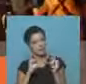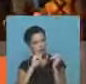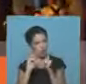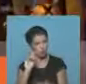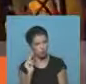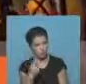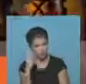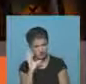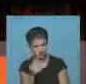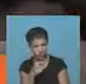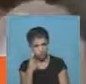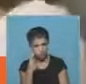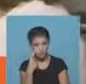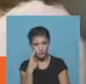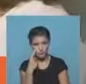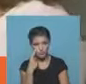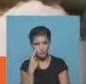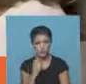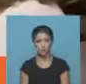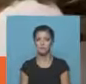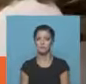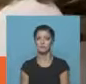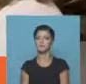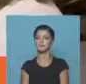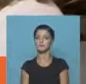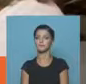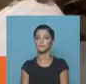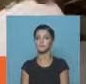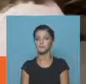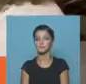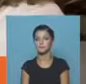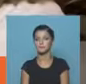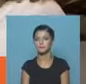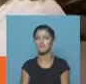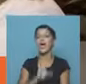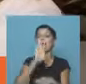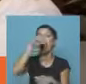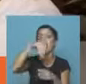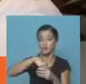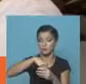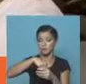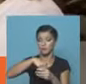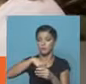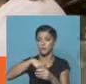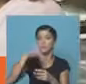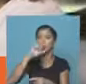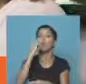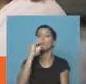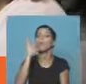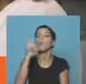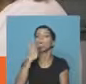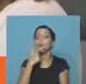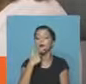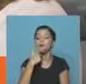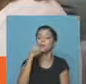¿Sabes algo de esto? Ahí, como me enteré adentro con el señor Cubas, el paraguayito Cubas, que nos dijo